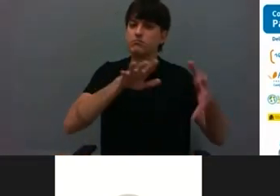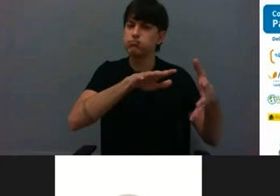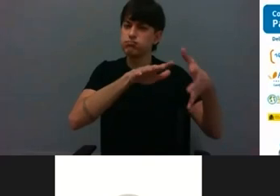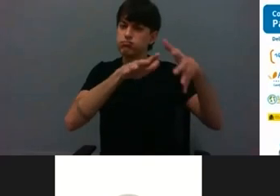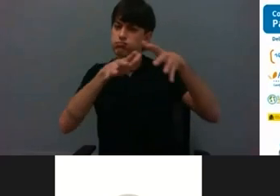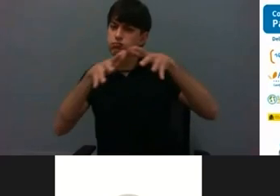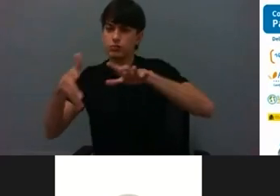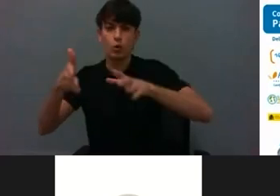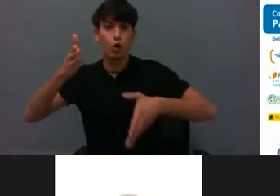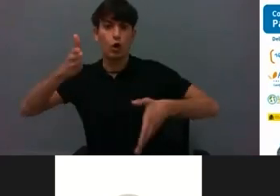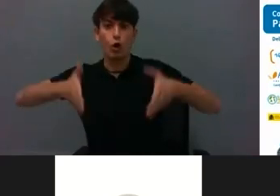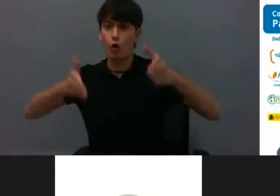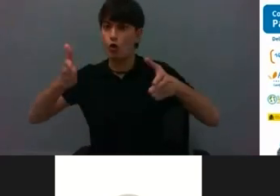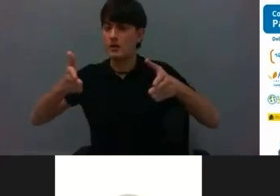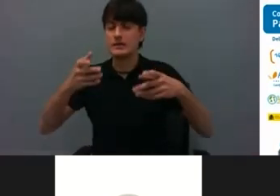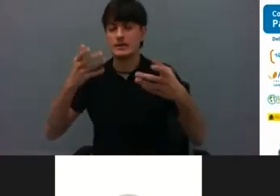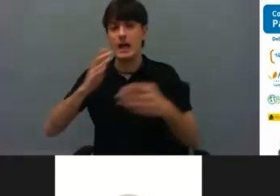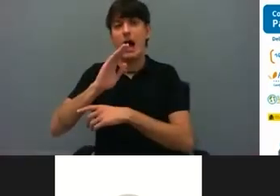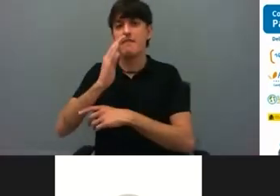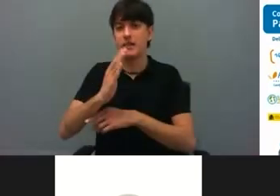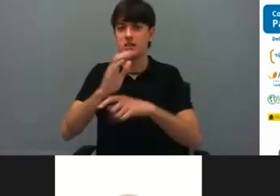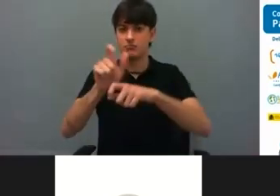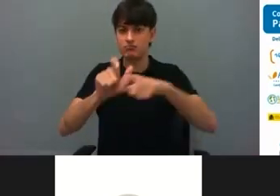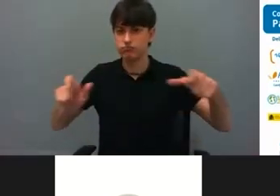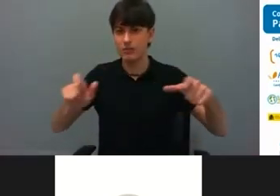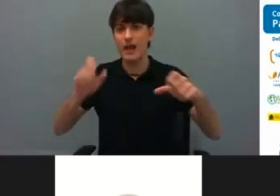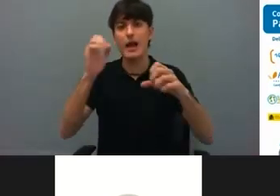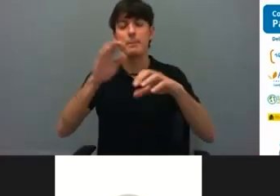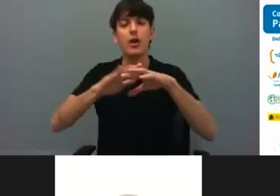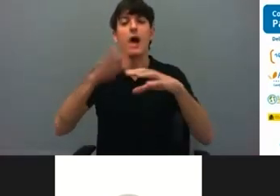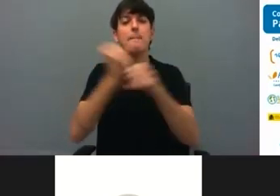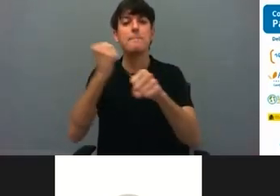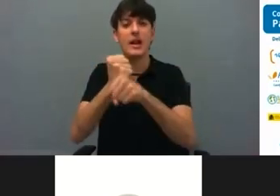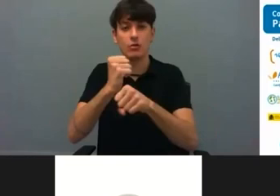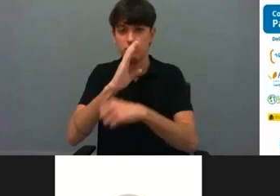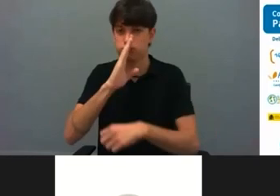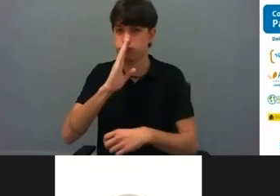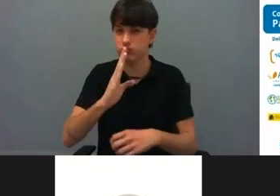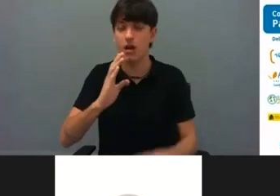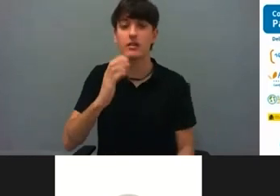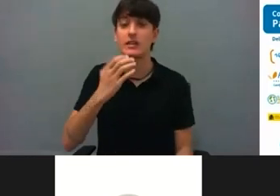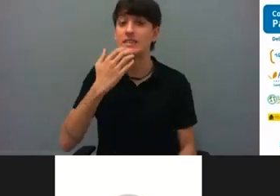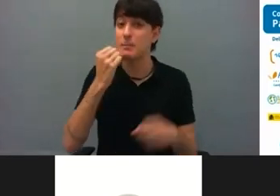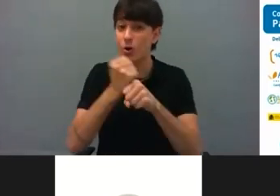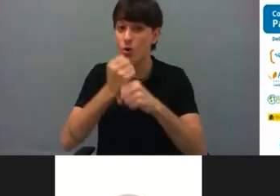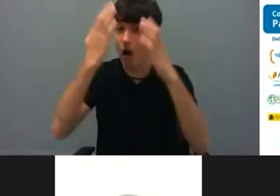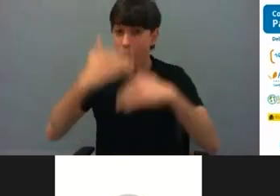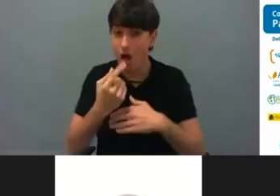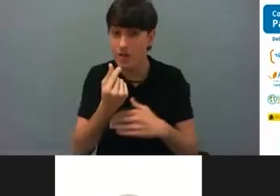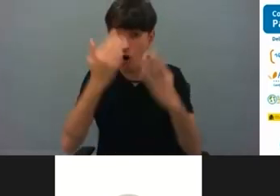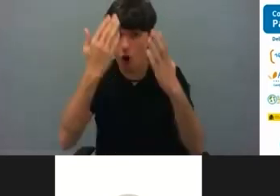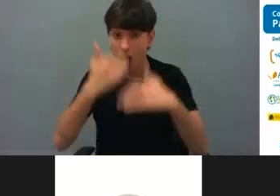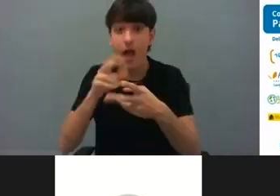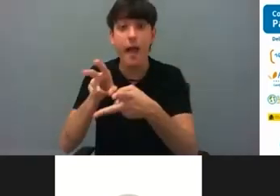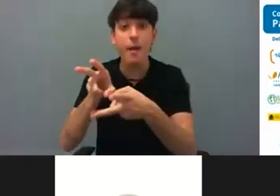afectar en los empleos. Y sin empleos no hay dinero. Y si no hay dinero, no hay terapias, ni más cosas para nuestros chicos. Los impuestos